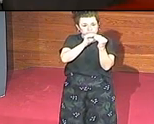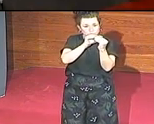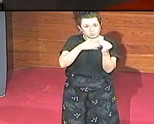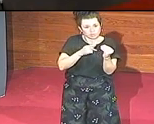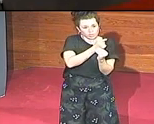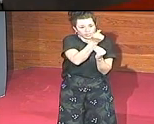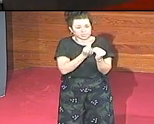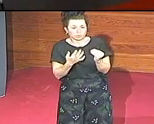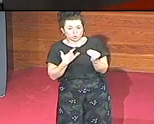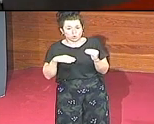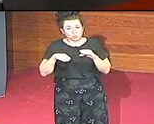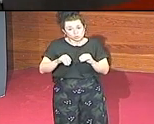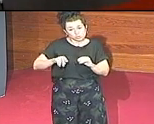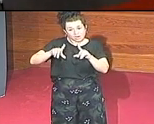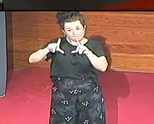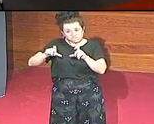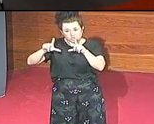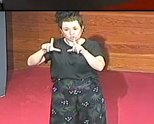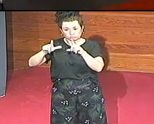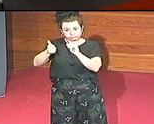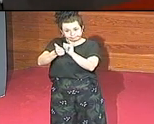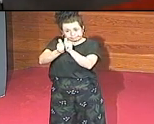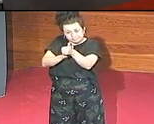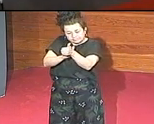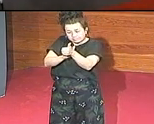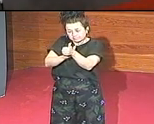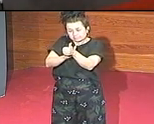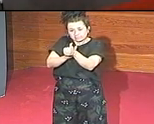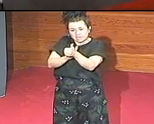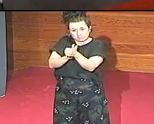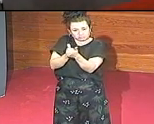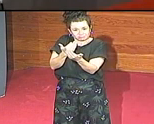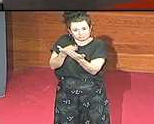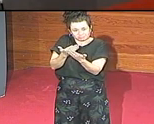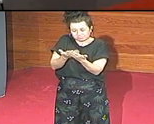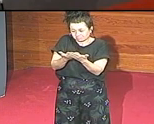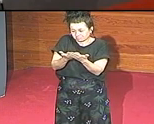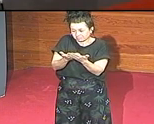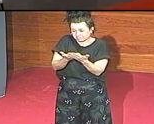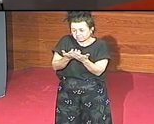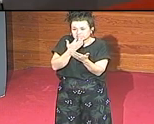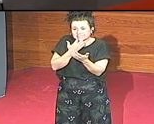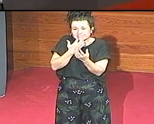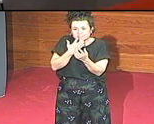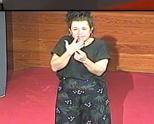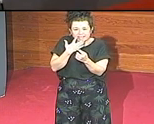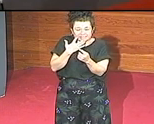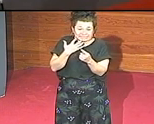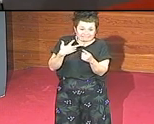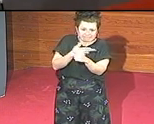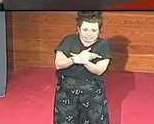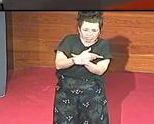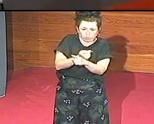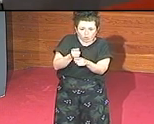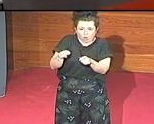utilizar una fotografía icónica para mostrarlo y sin manchar la mucho y sin destrozar la demasiado